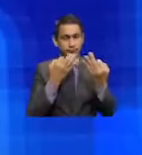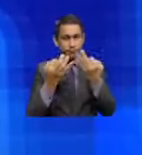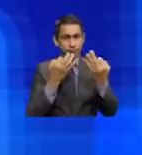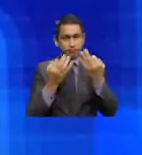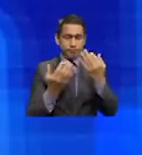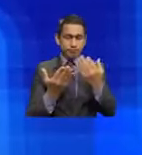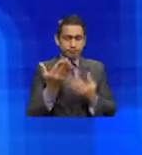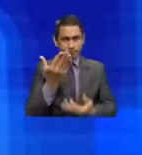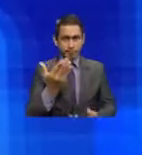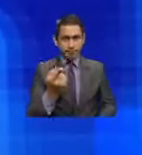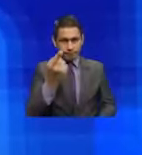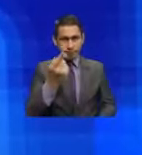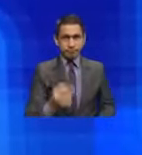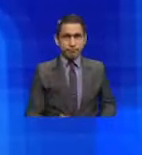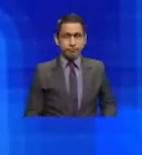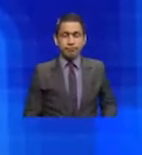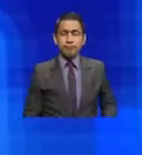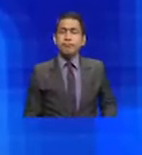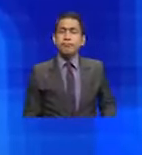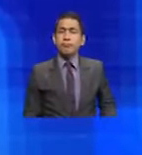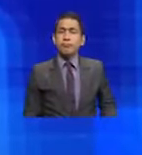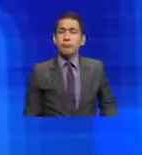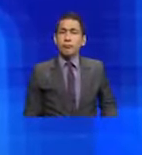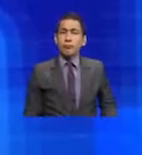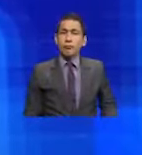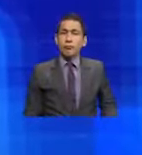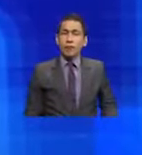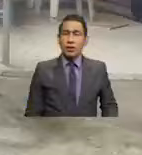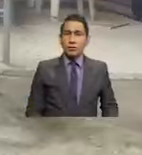desde este sector del país. Veamos.